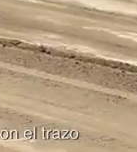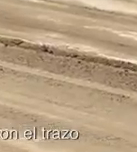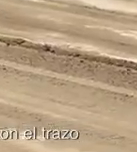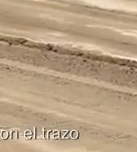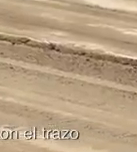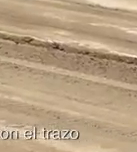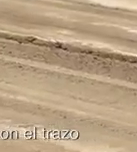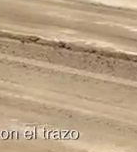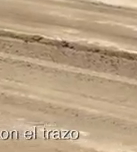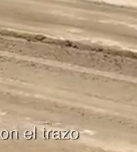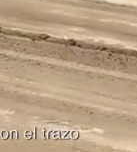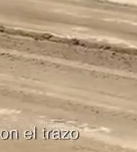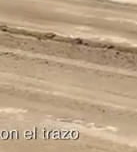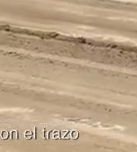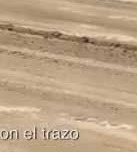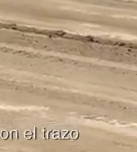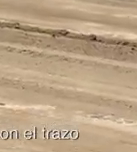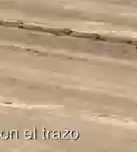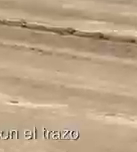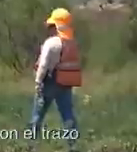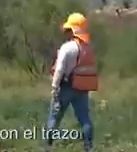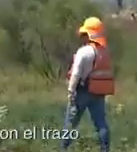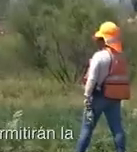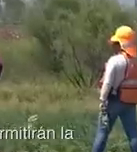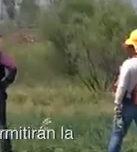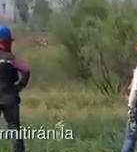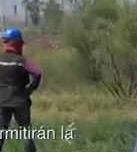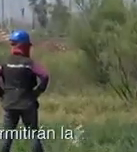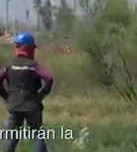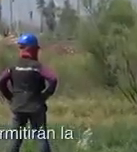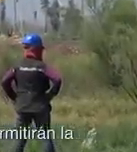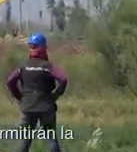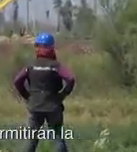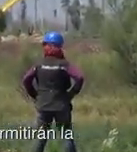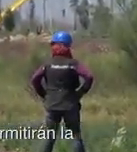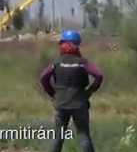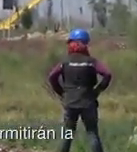Asimismo, en la zona oeste del parque se continúa con el trazo y deshierve para